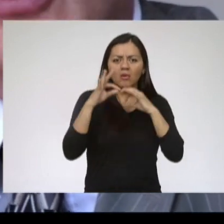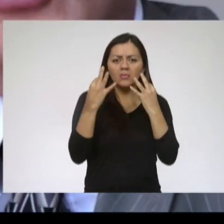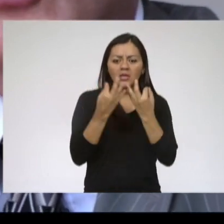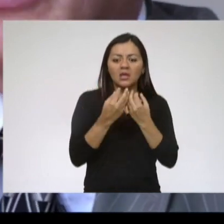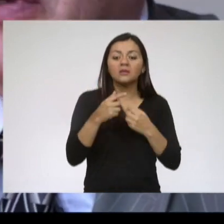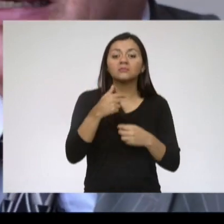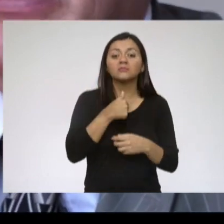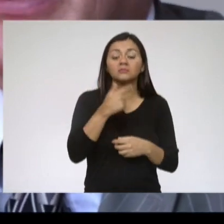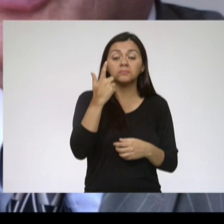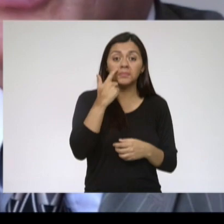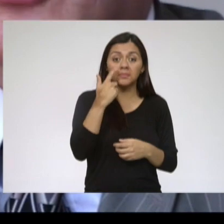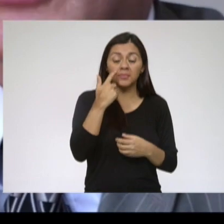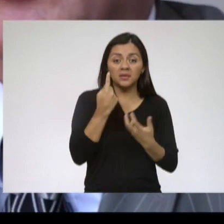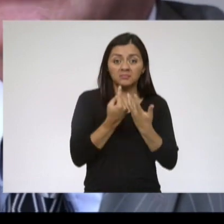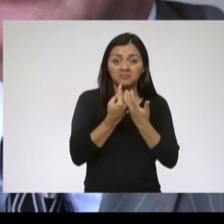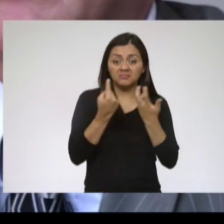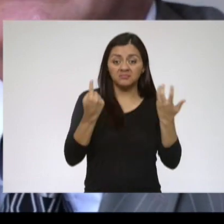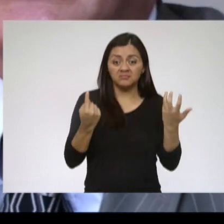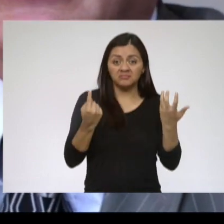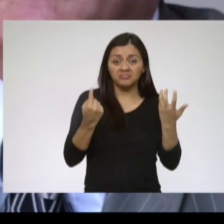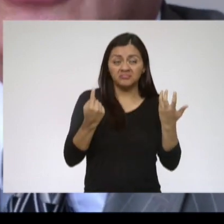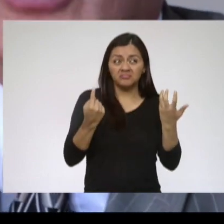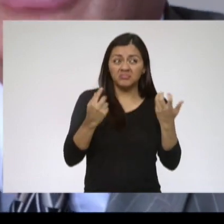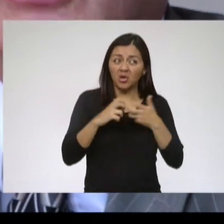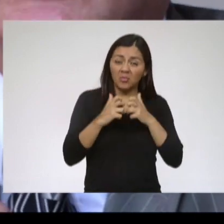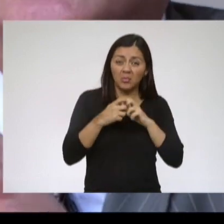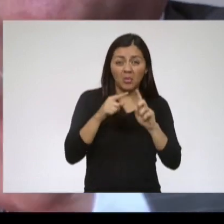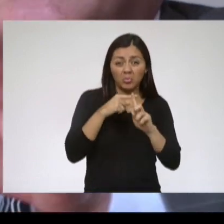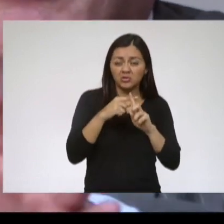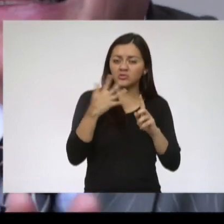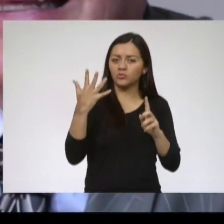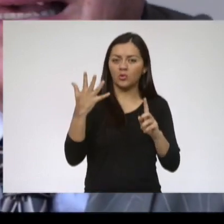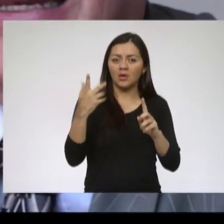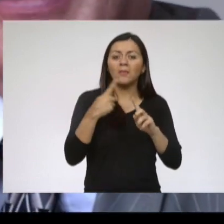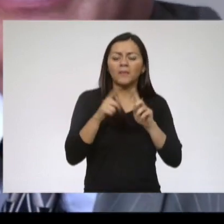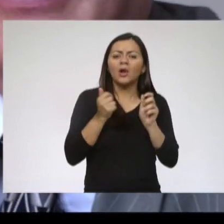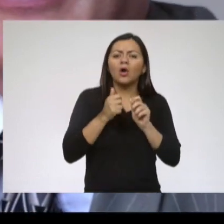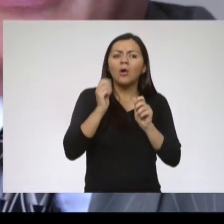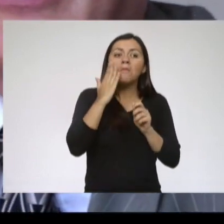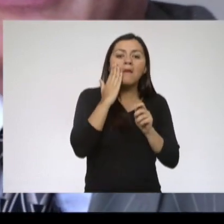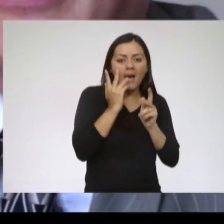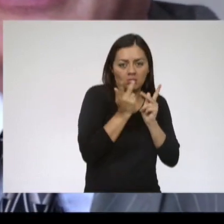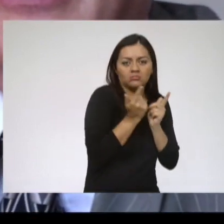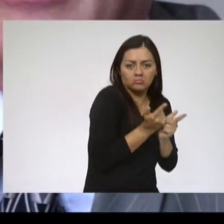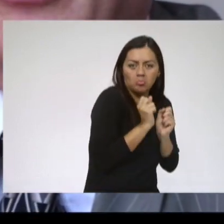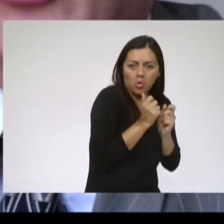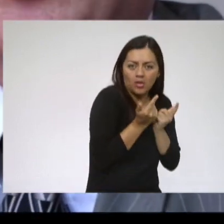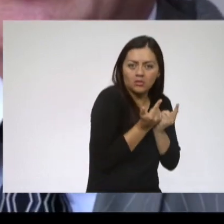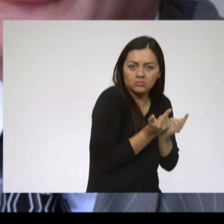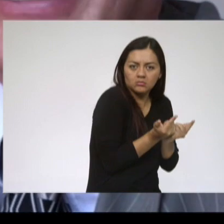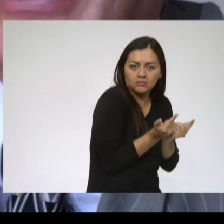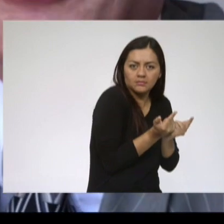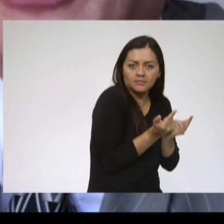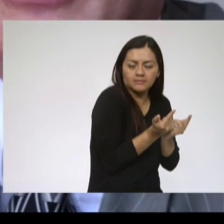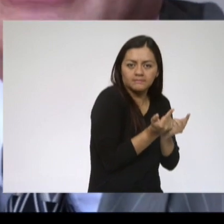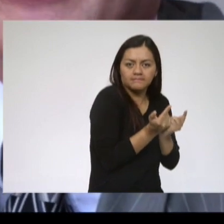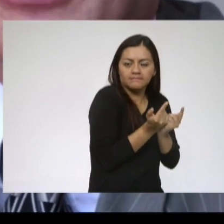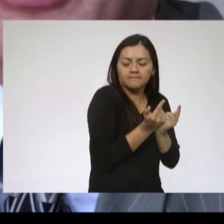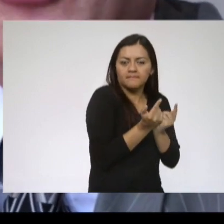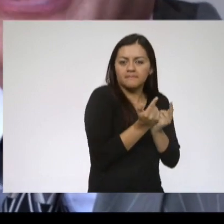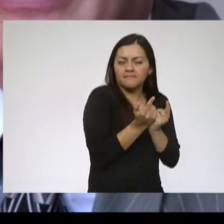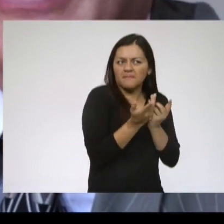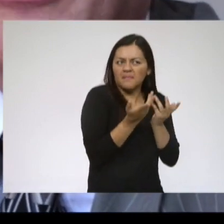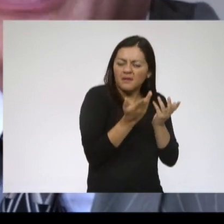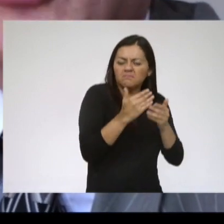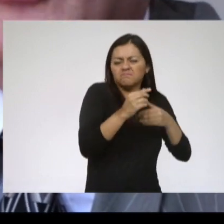el progenitor, yo no creo que haya ninguna cosa positiva. En el mejor de los casos se puede mantener, pero no mejorar el impacto. O